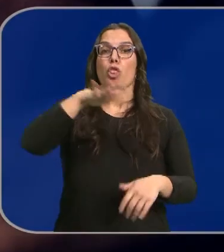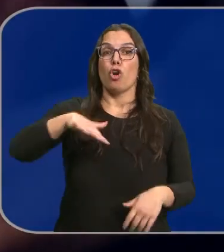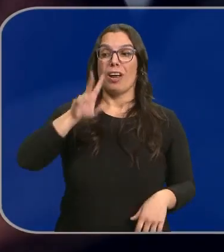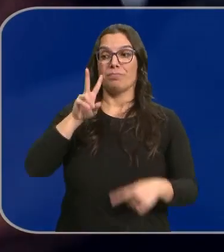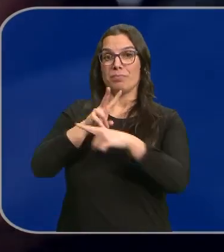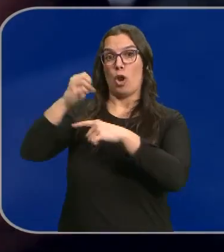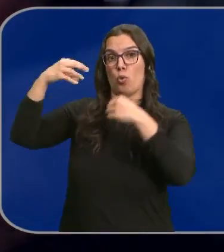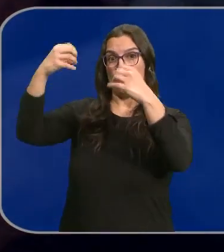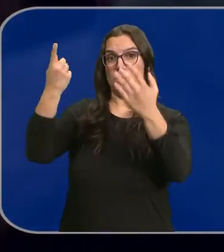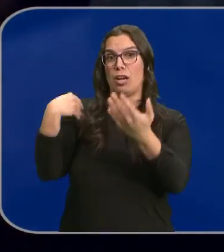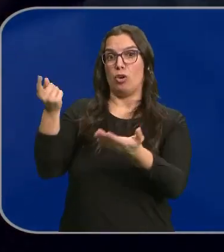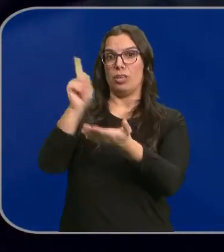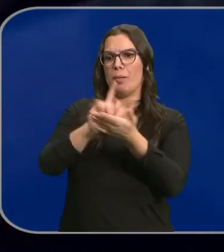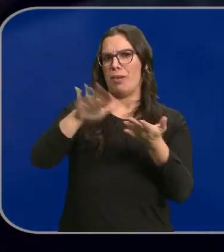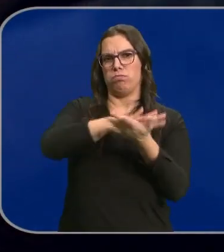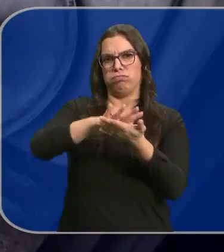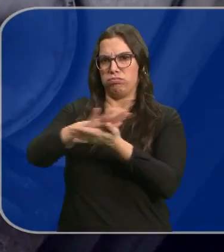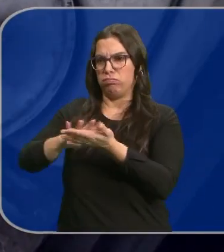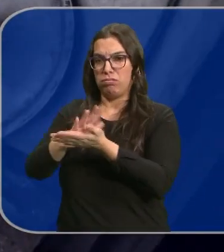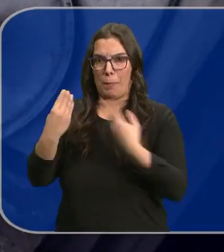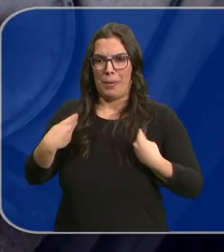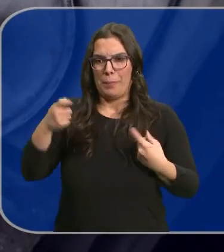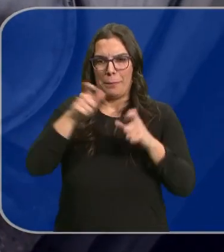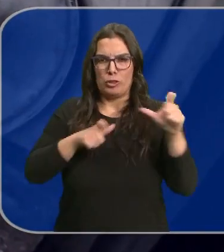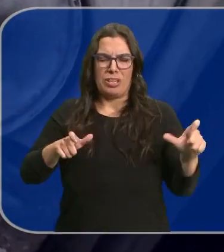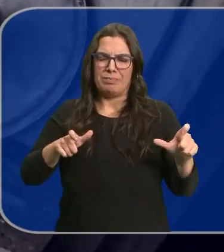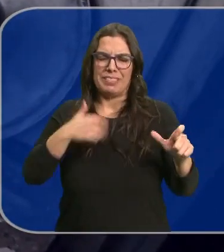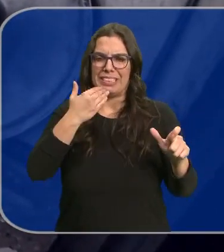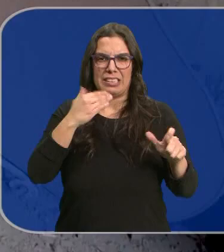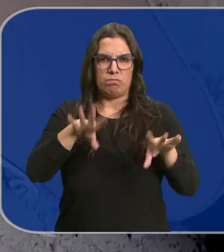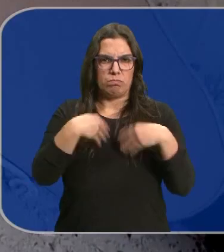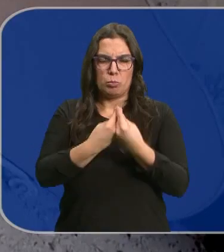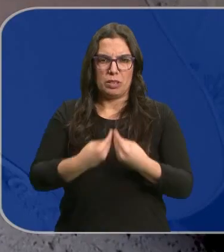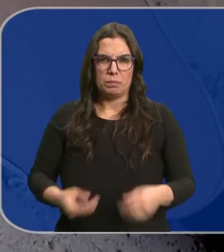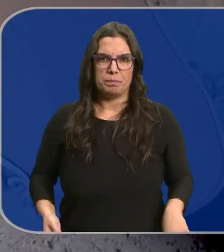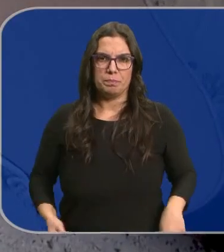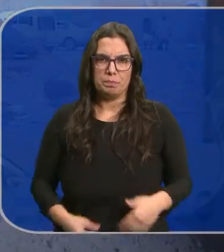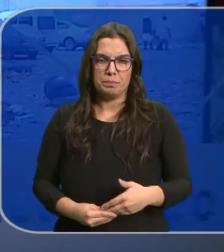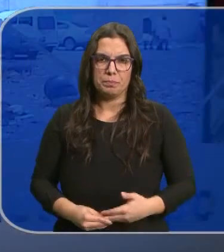la destrucción en la que viven sus habitantes es total.